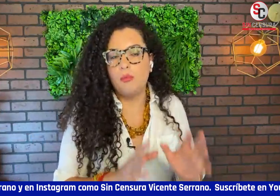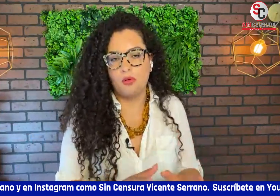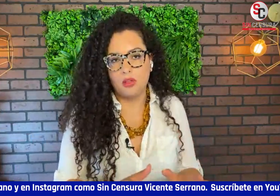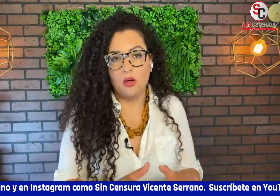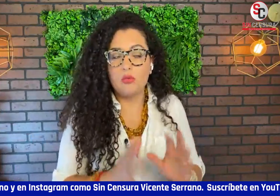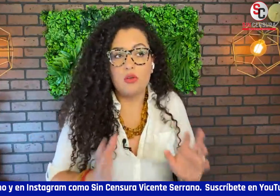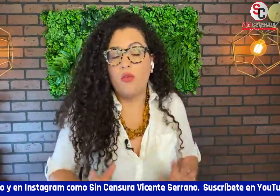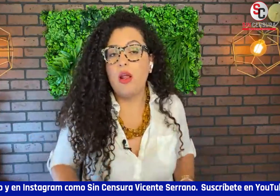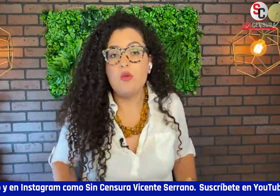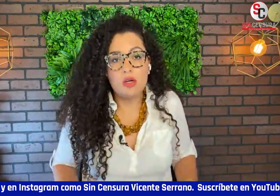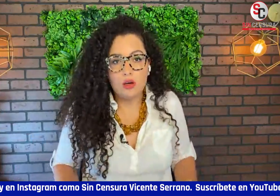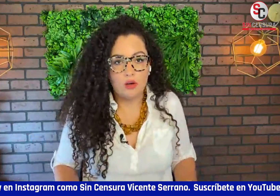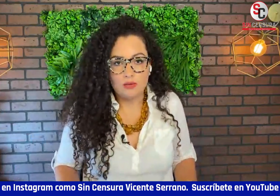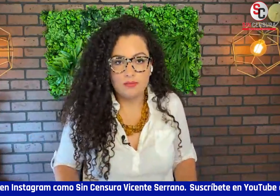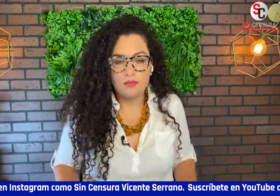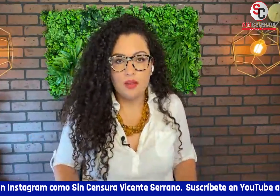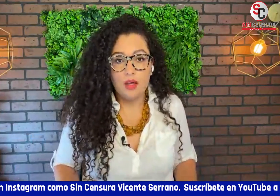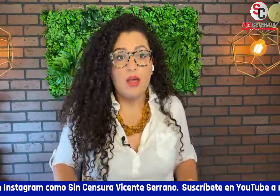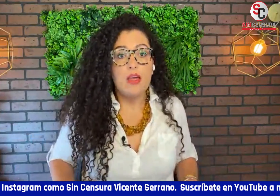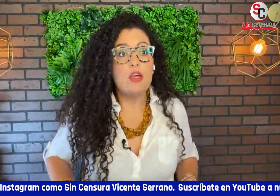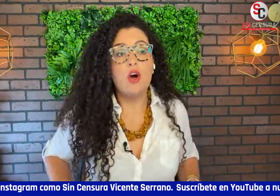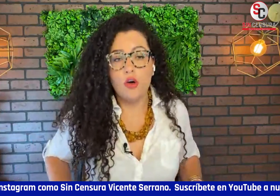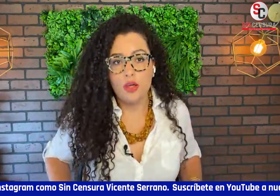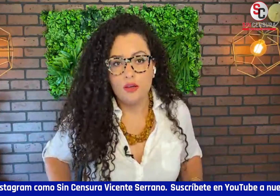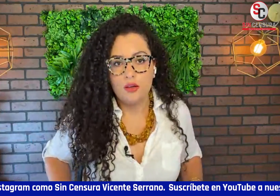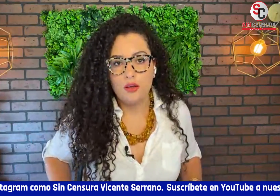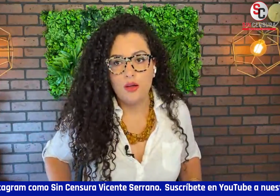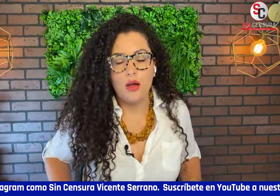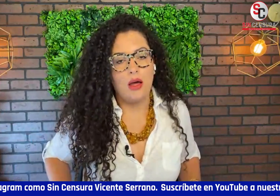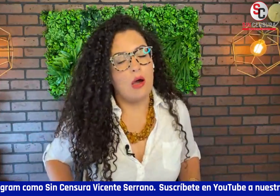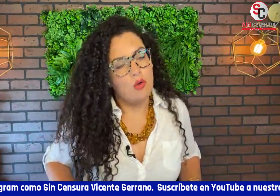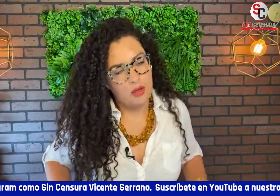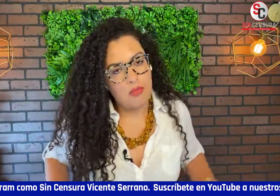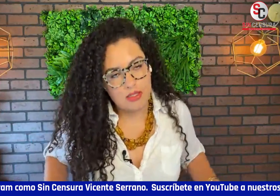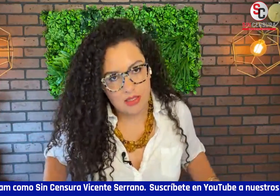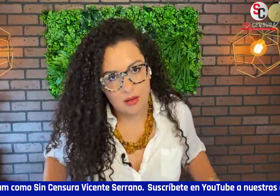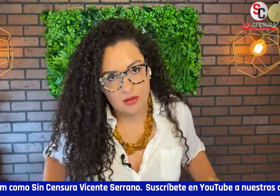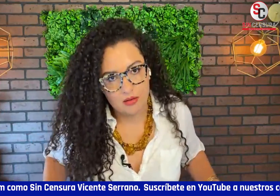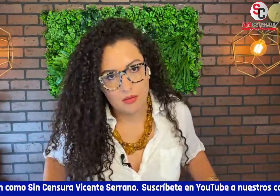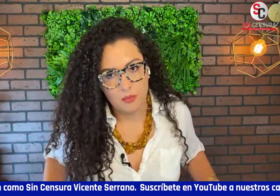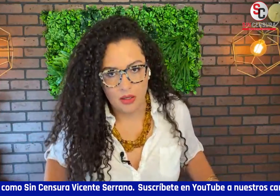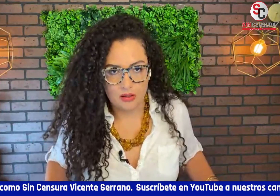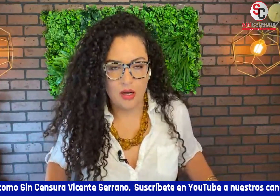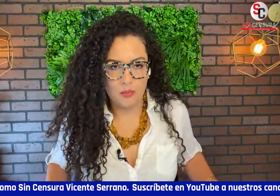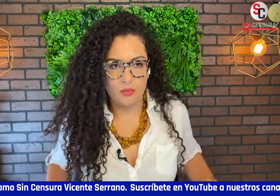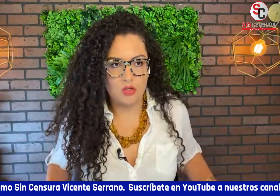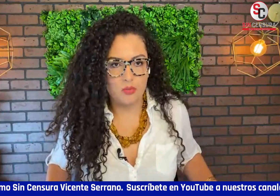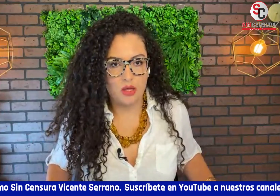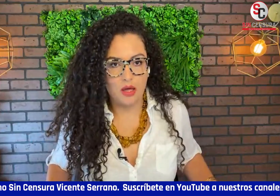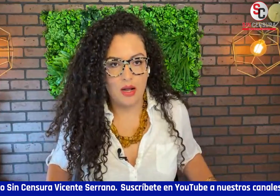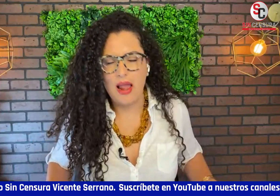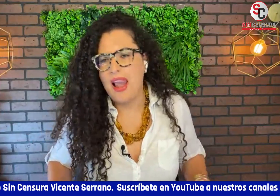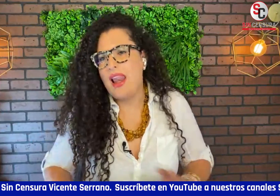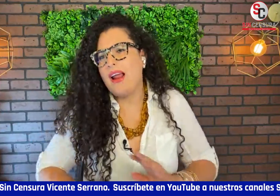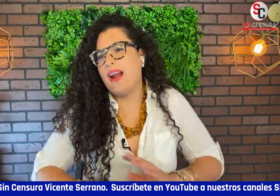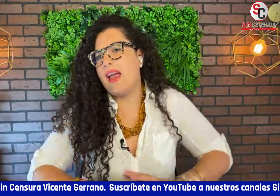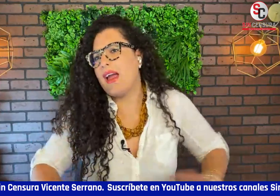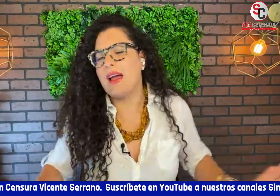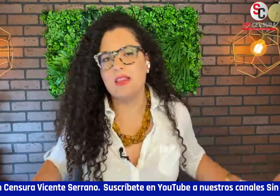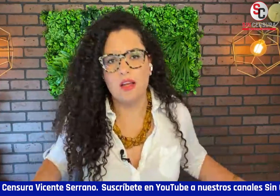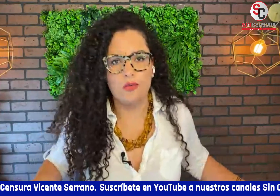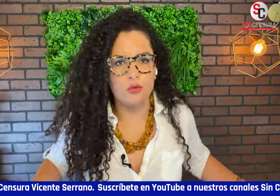siniestra este deporte como si fuera el único. Y hoy, a una inmensa parte de la población mexicana